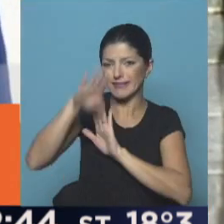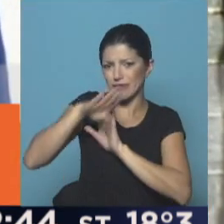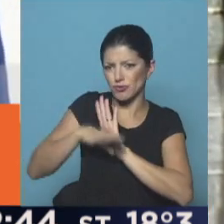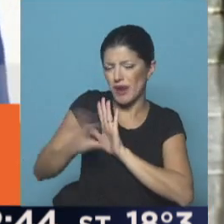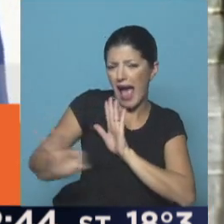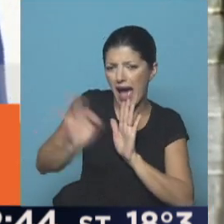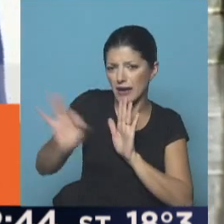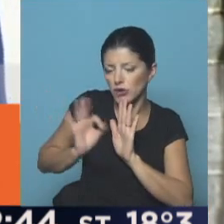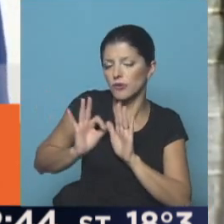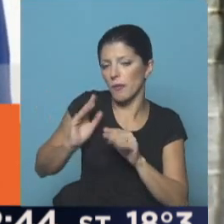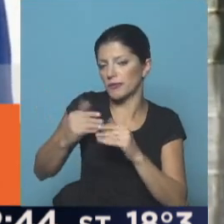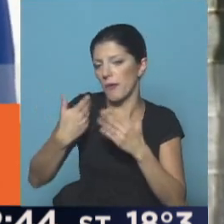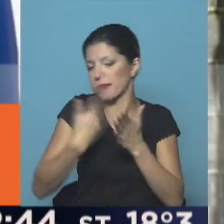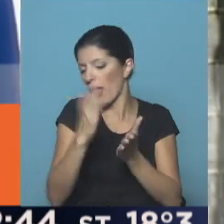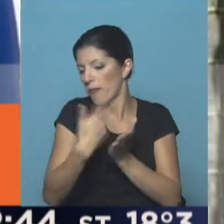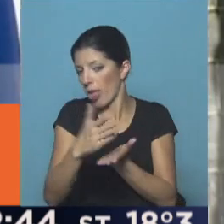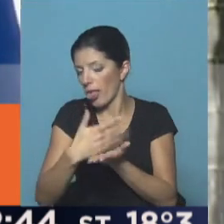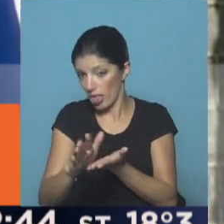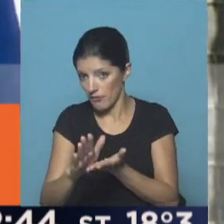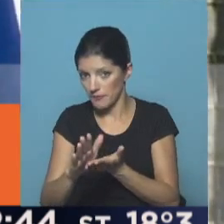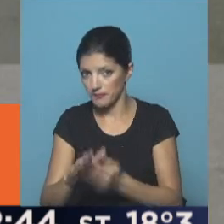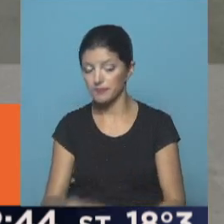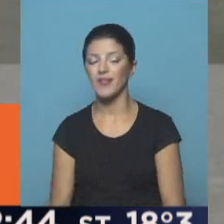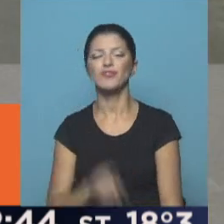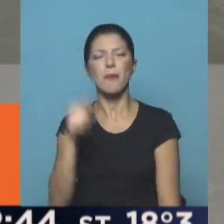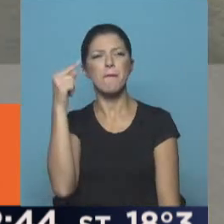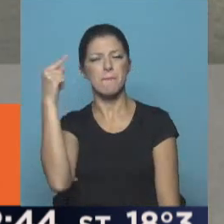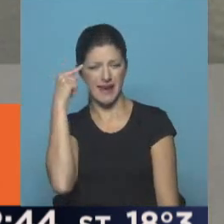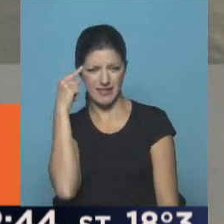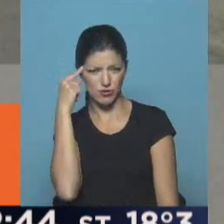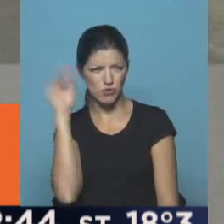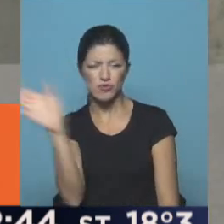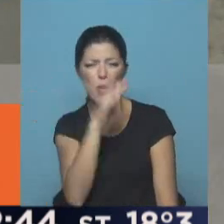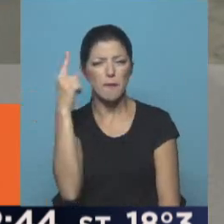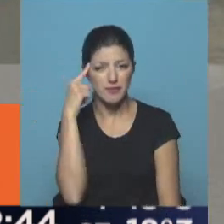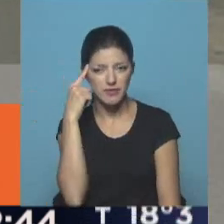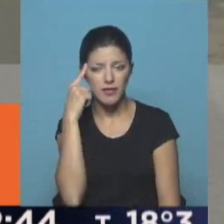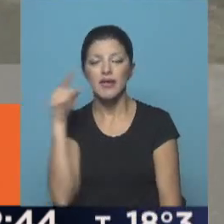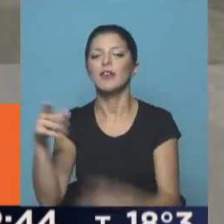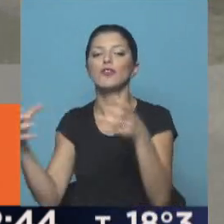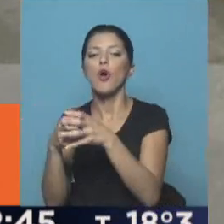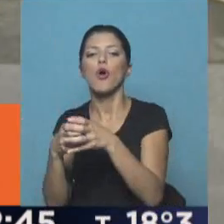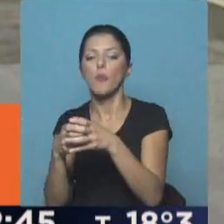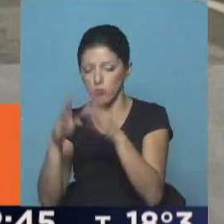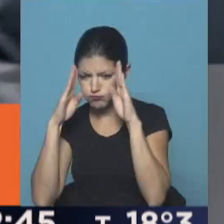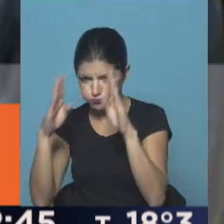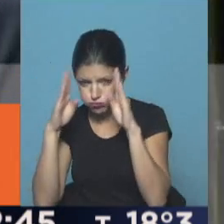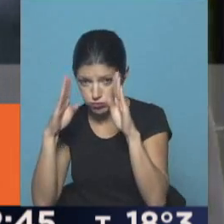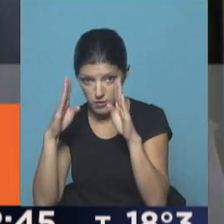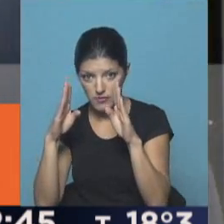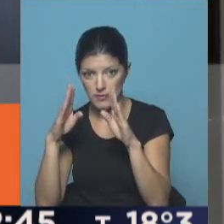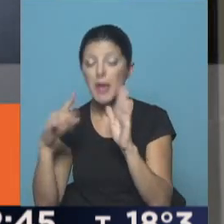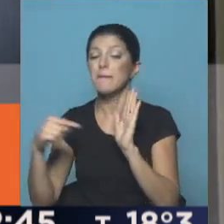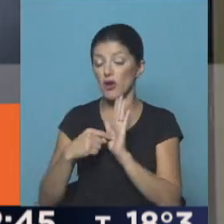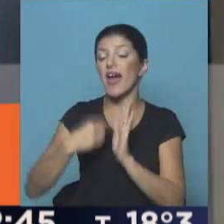muchos años. Y me parece que en el imaginario se ha instalado una idea de la socialdemocracia como un consensualismo absoluto. Y la socialdemocracia es